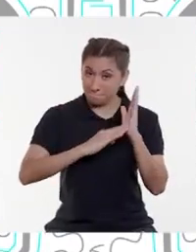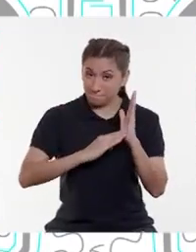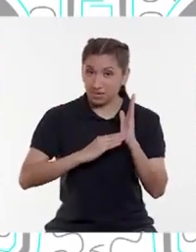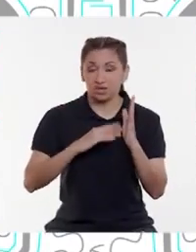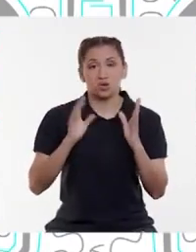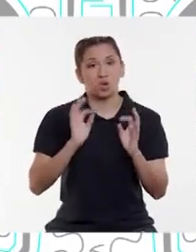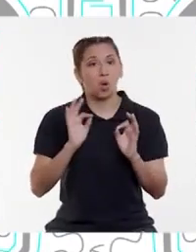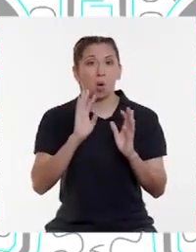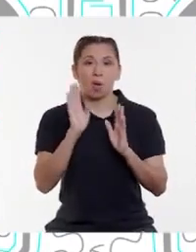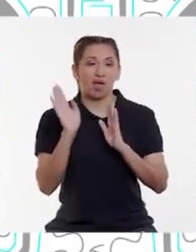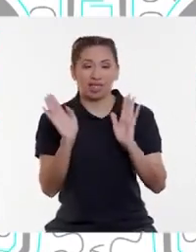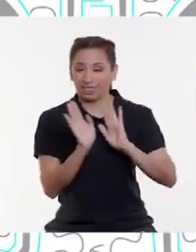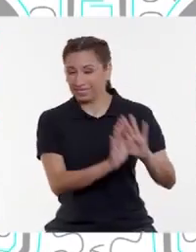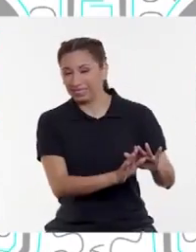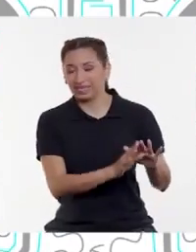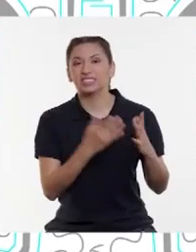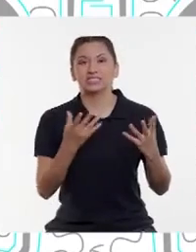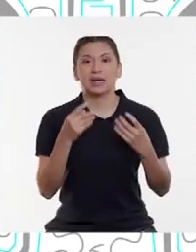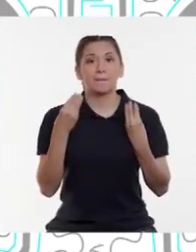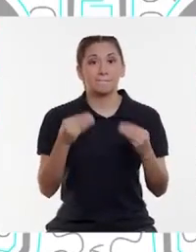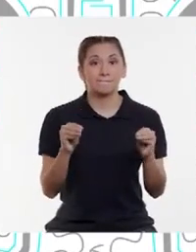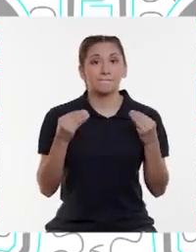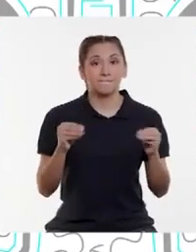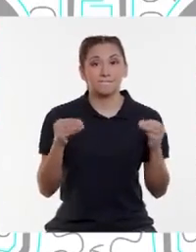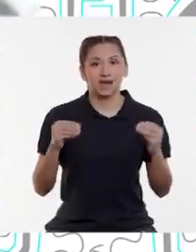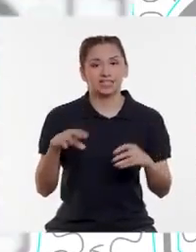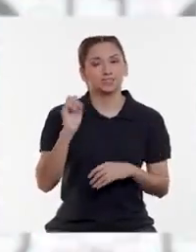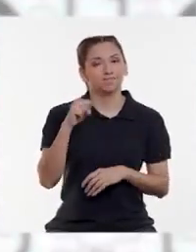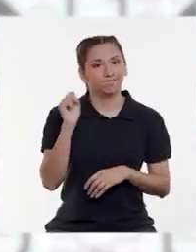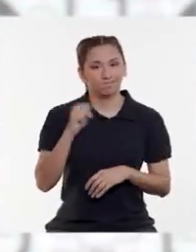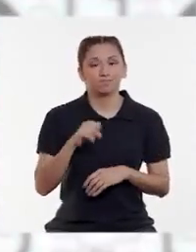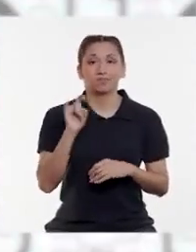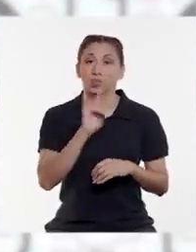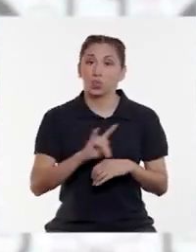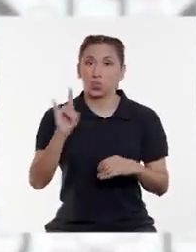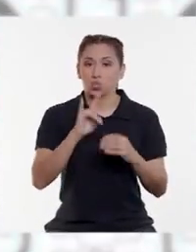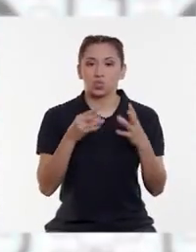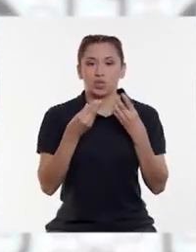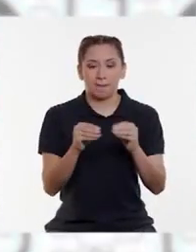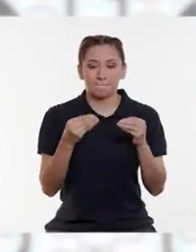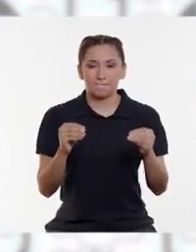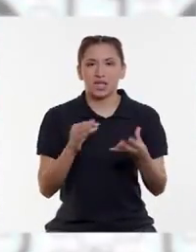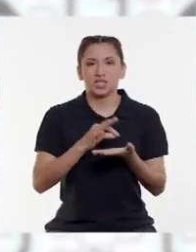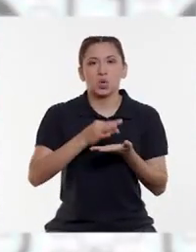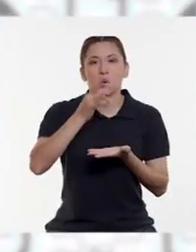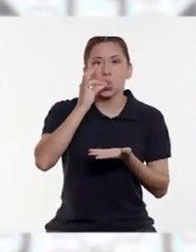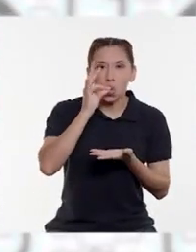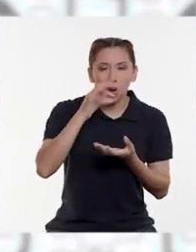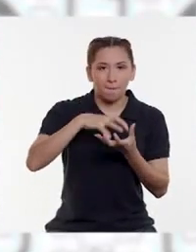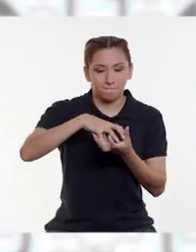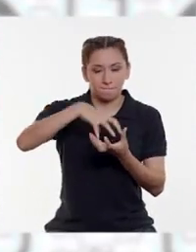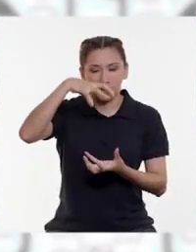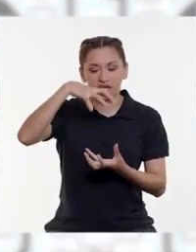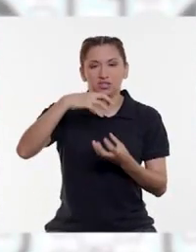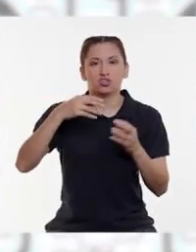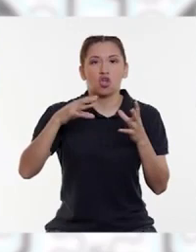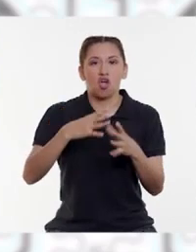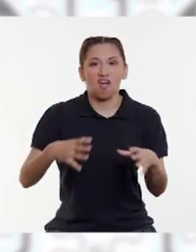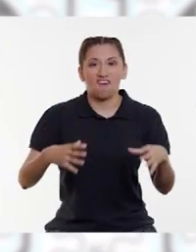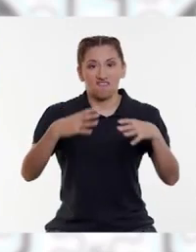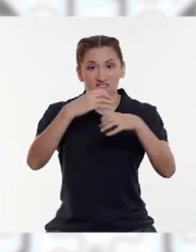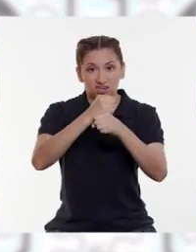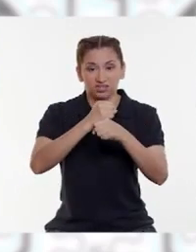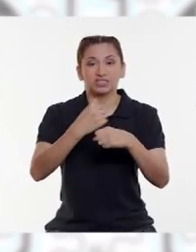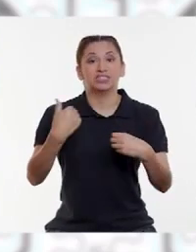o evitar son los plásticos. Exacto, Jazmín. El uso de objetos como sorbetes, envases y bolsas